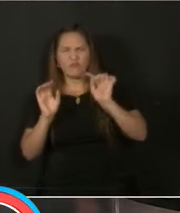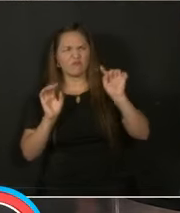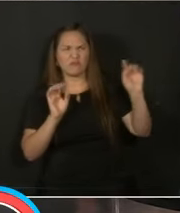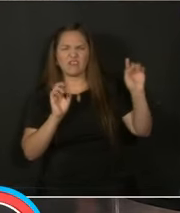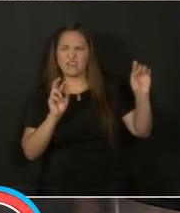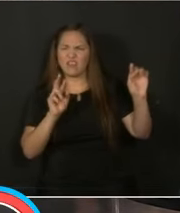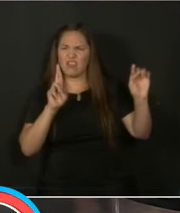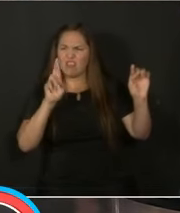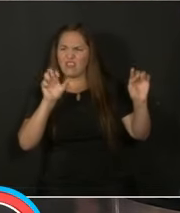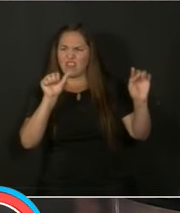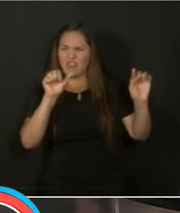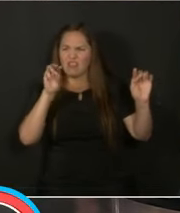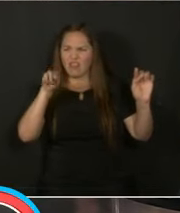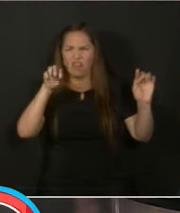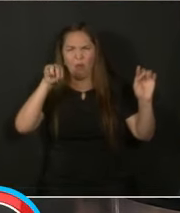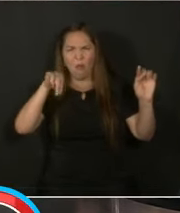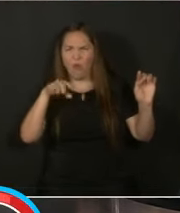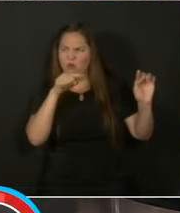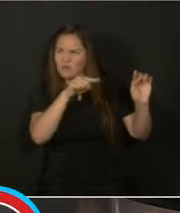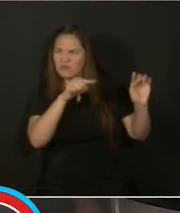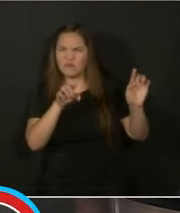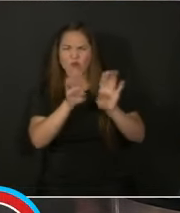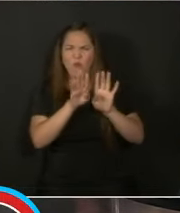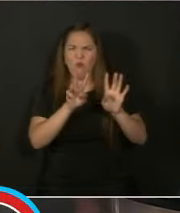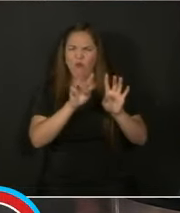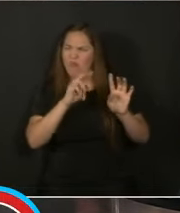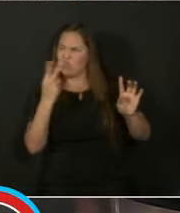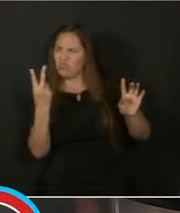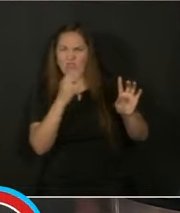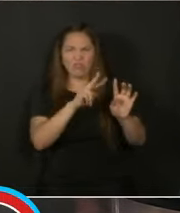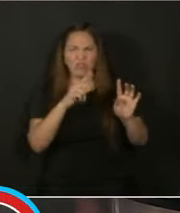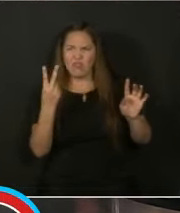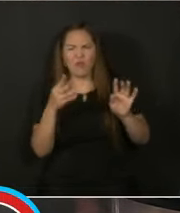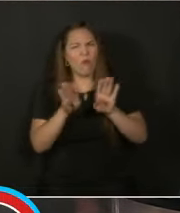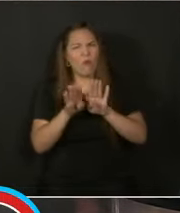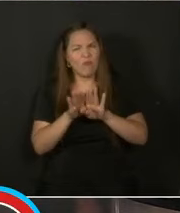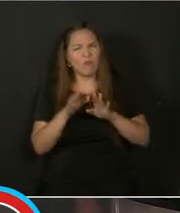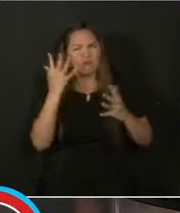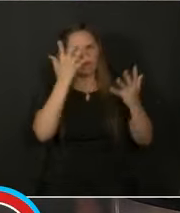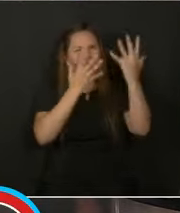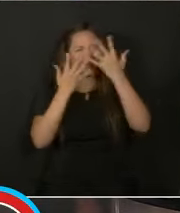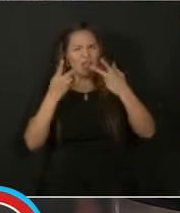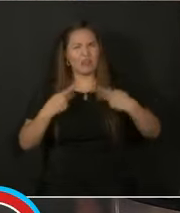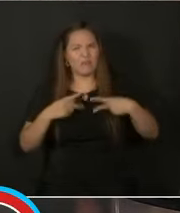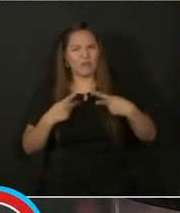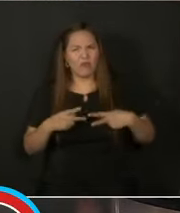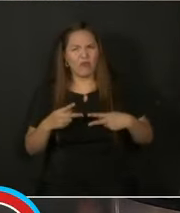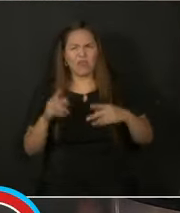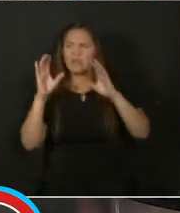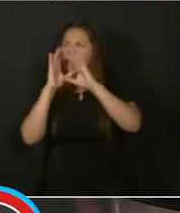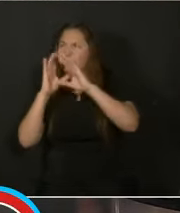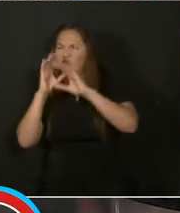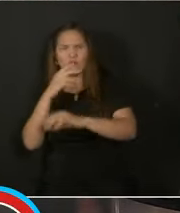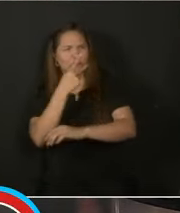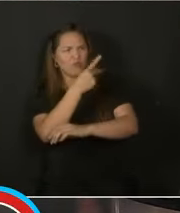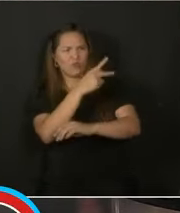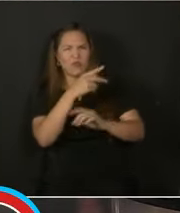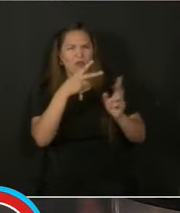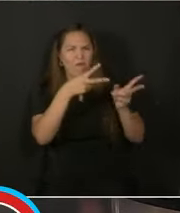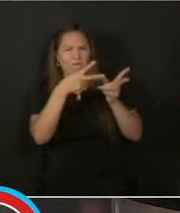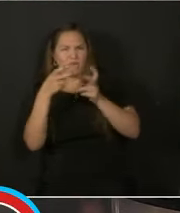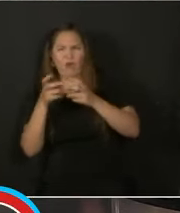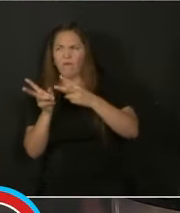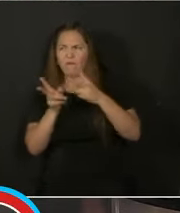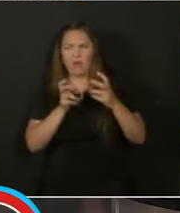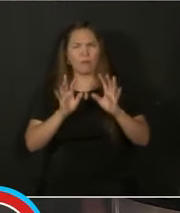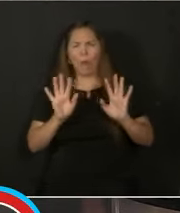cómo es platíquenos yo me salgo que todavía mi compadre se